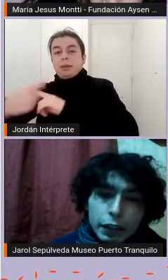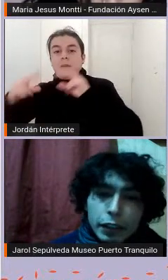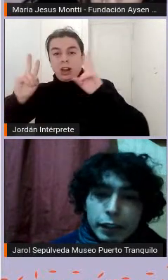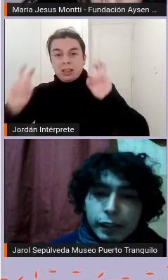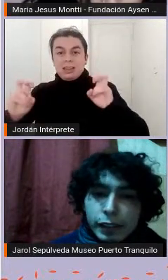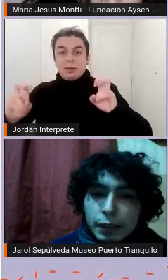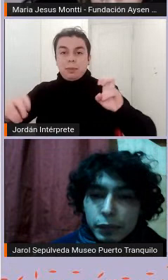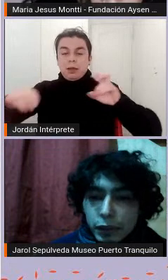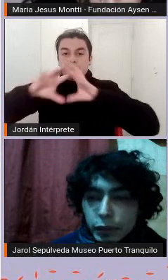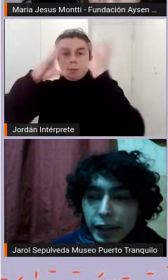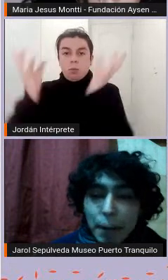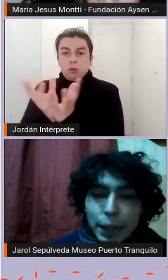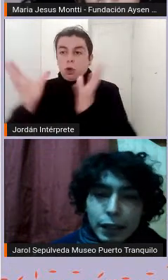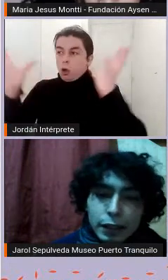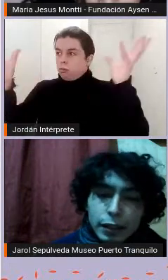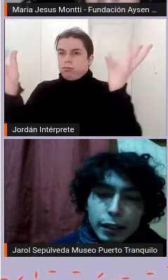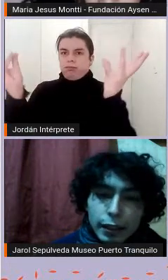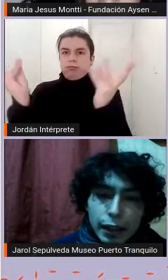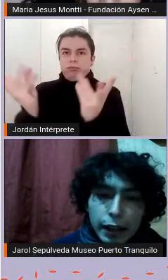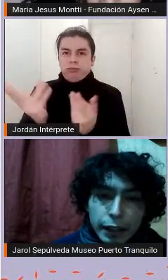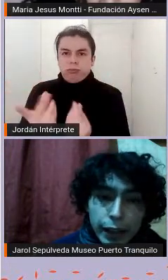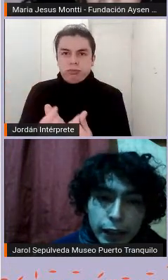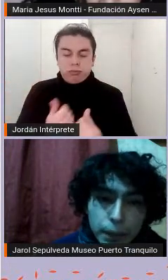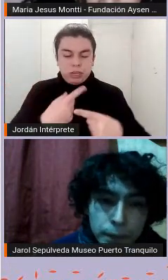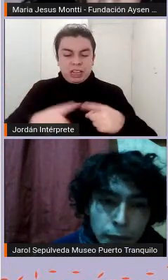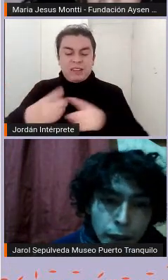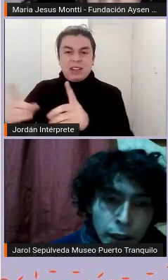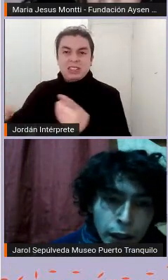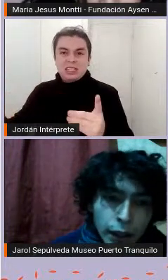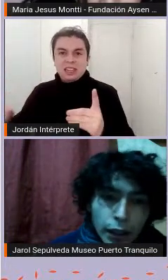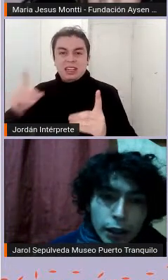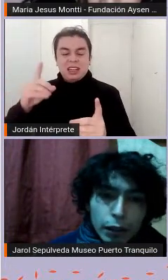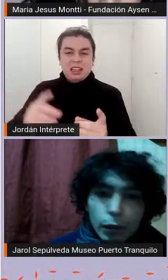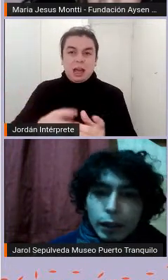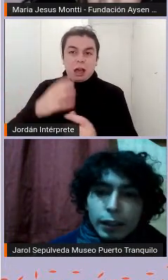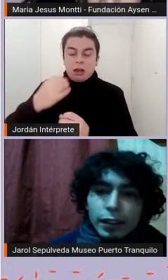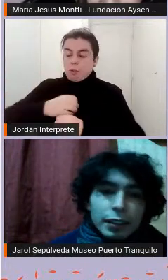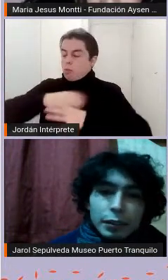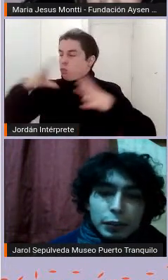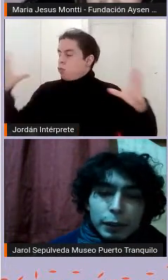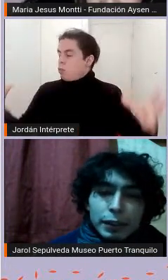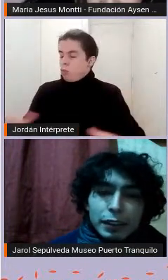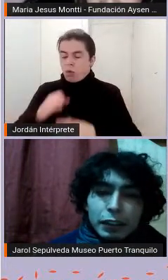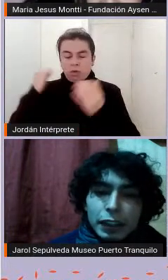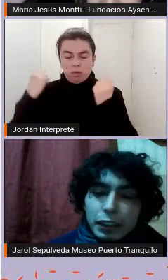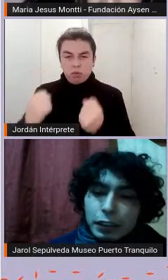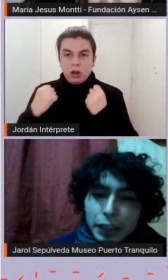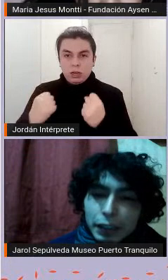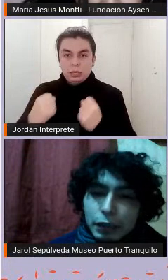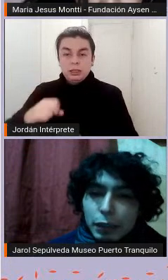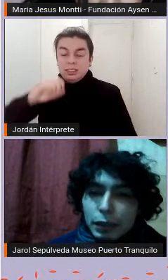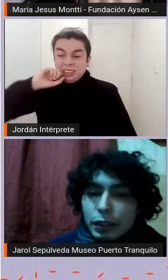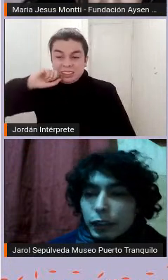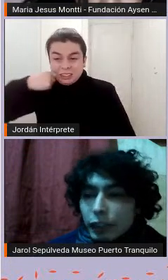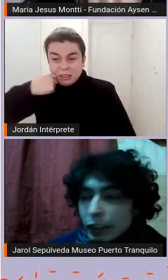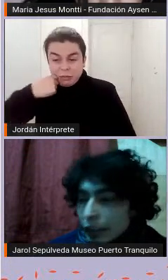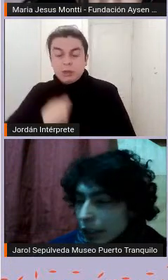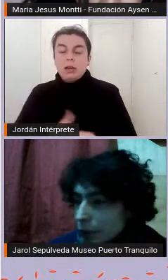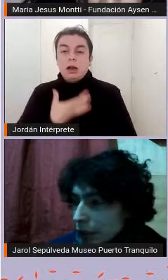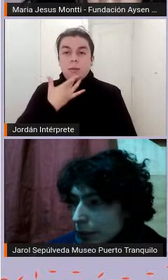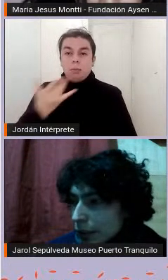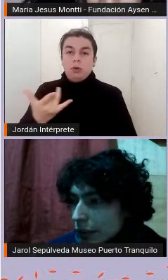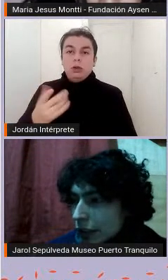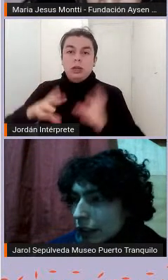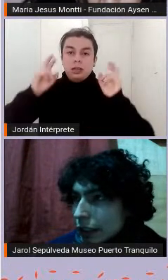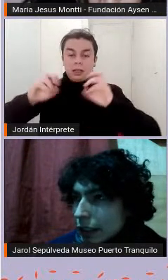de biodiversidad, ¿cierto? Una de las más grandes de la era, lo cual es sumamente significativo y eventualmente los efectos del